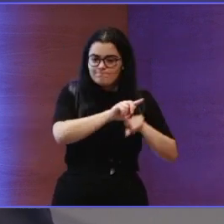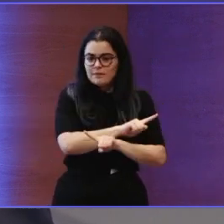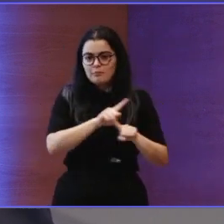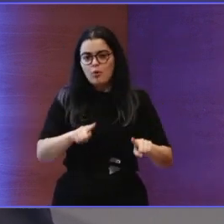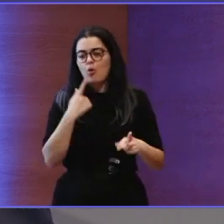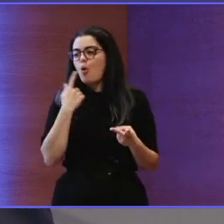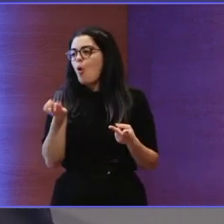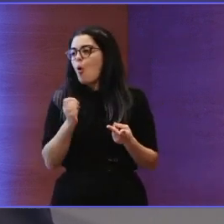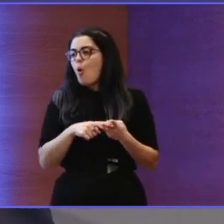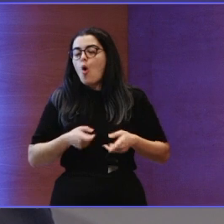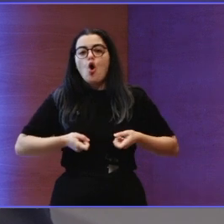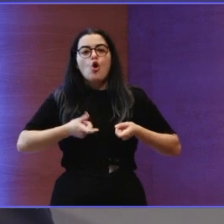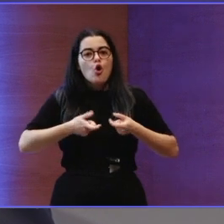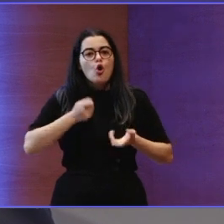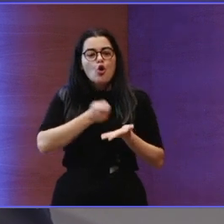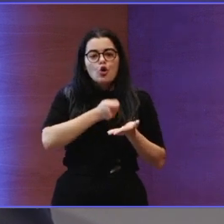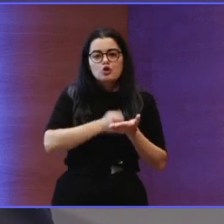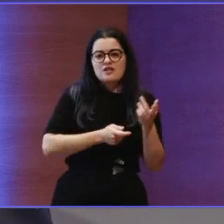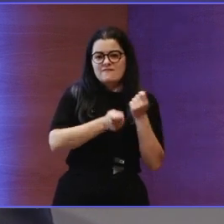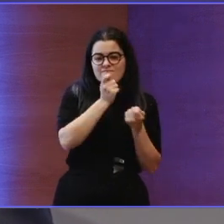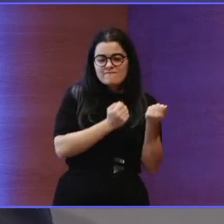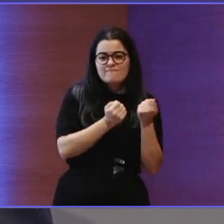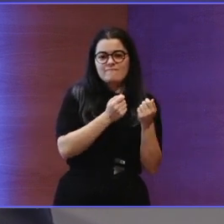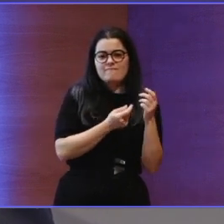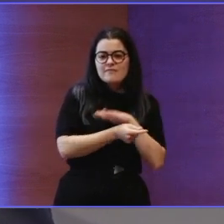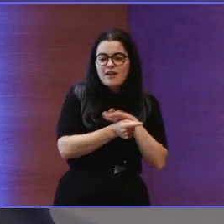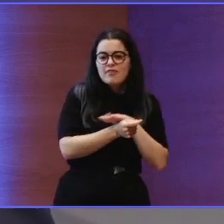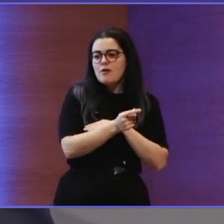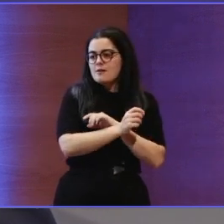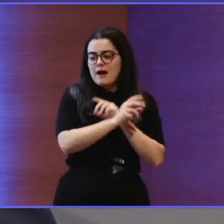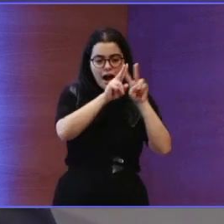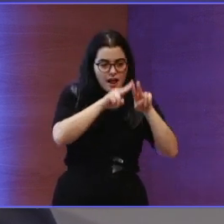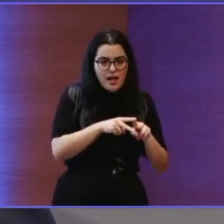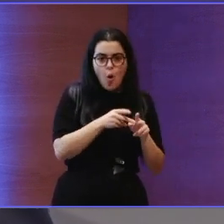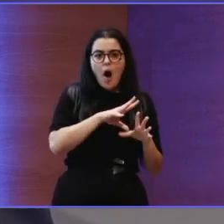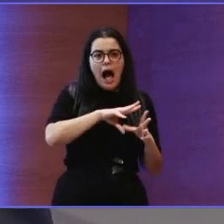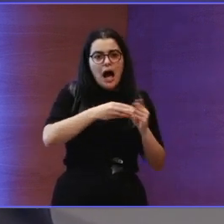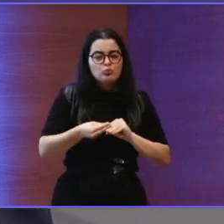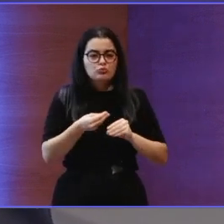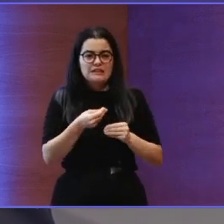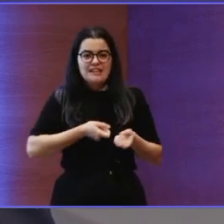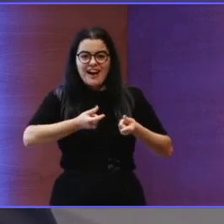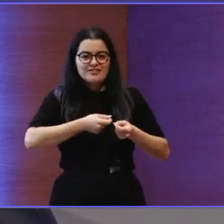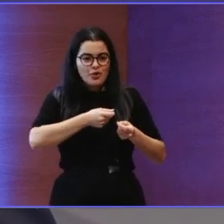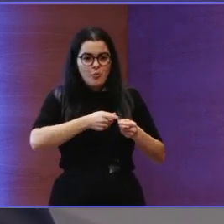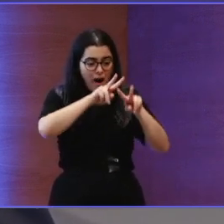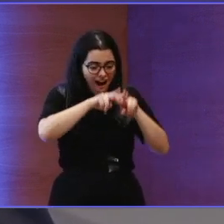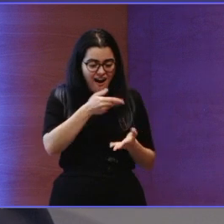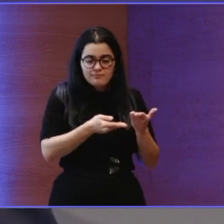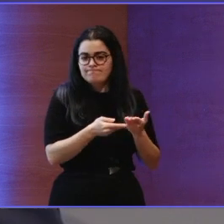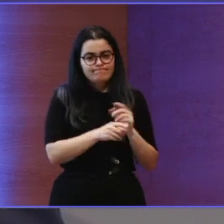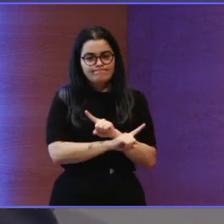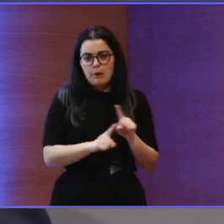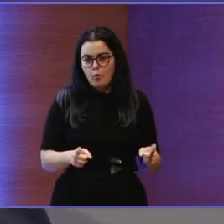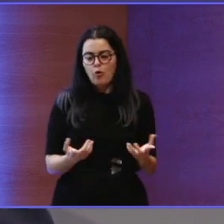costes eh financieros o costes eh ajustes de gastos o sea de esto no O sea hoy tenemos